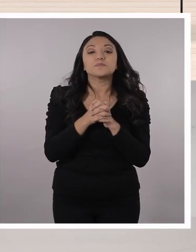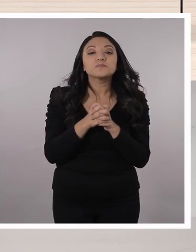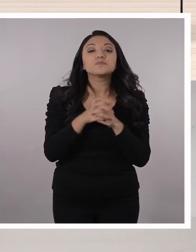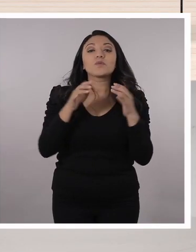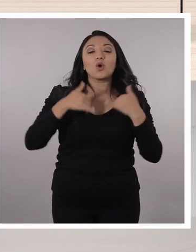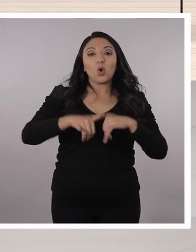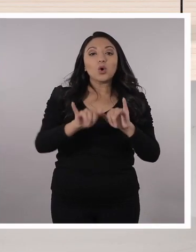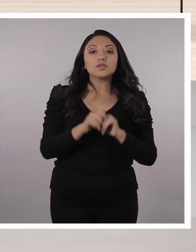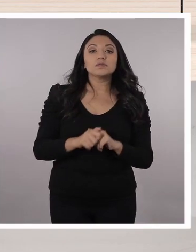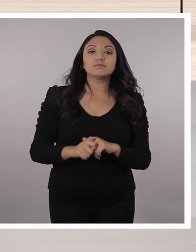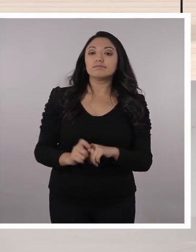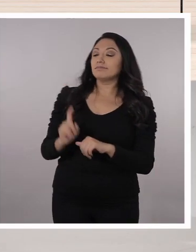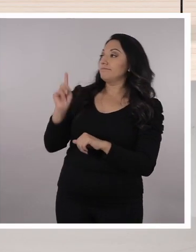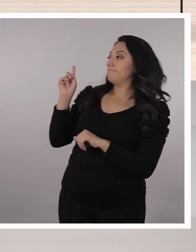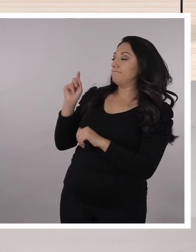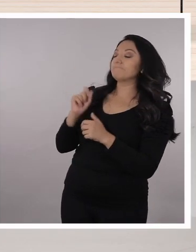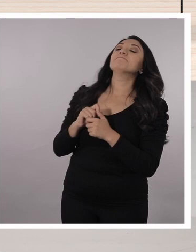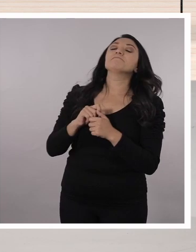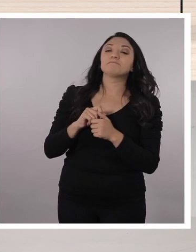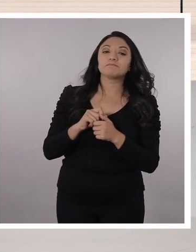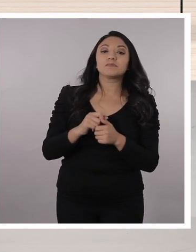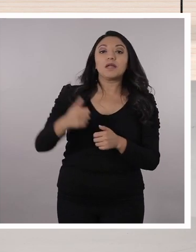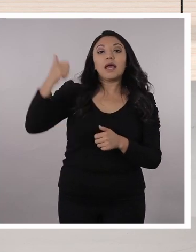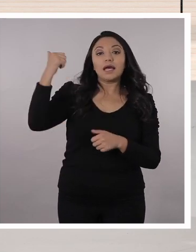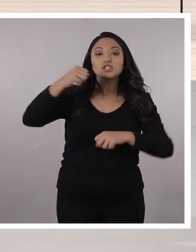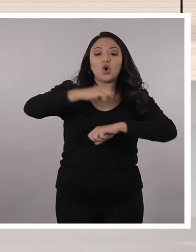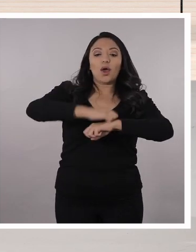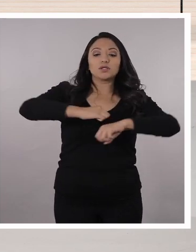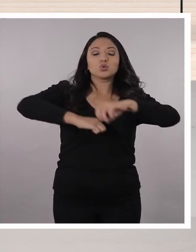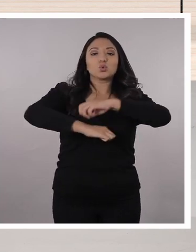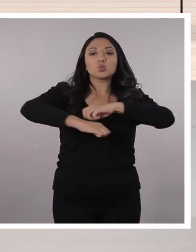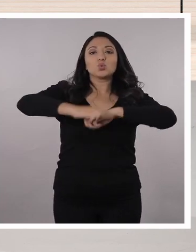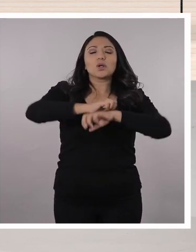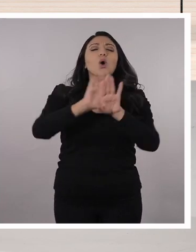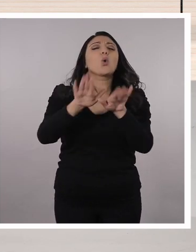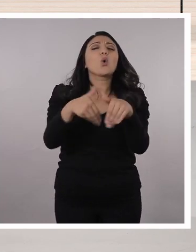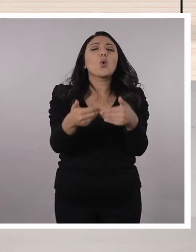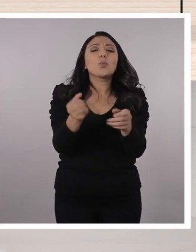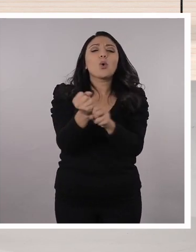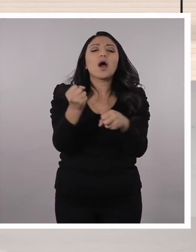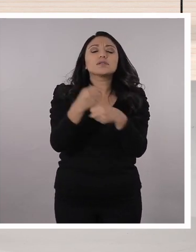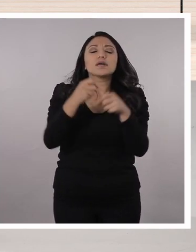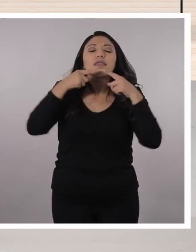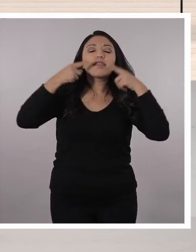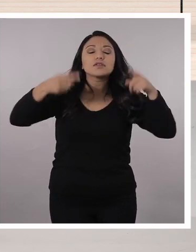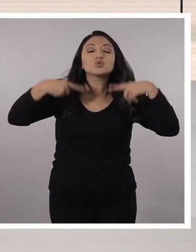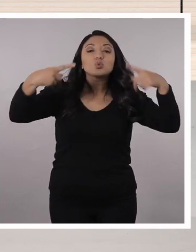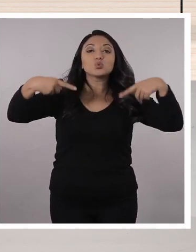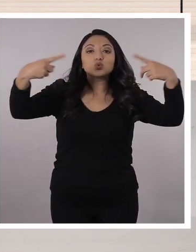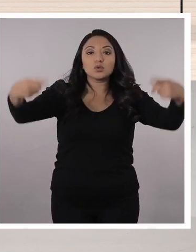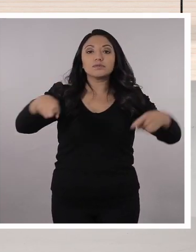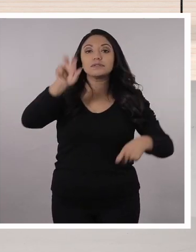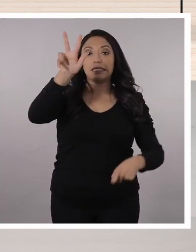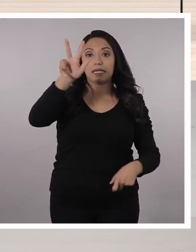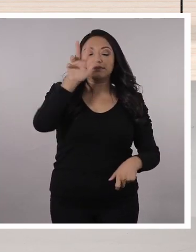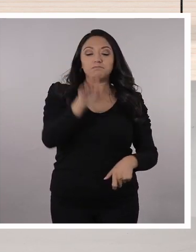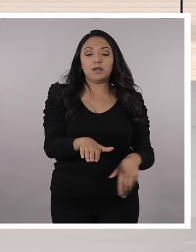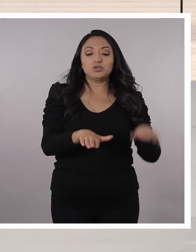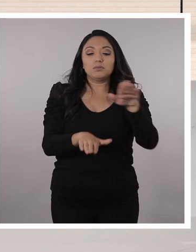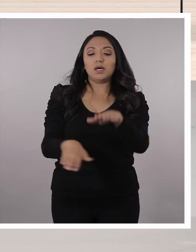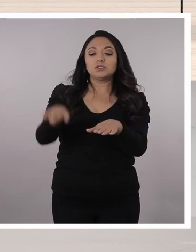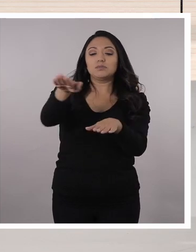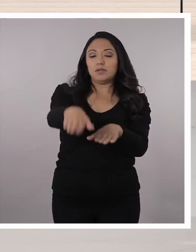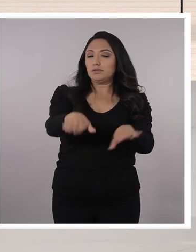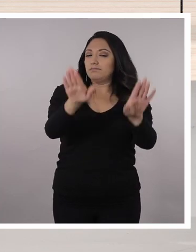Bien, chicos y chicas, continuamos. Y miren lo que tengo acá. Es la estructura del discurso. Tenemos 3 pasos importantes que